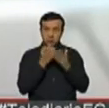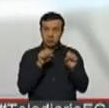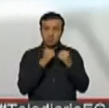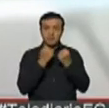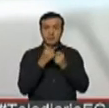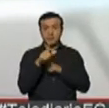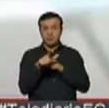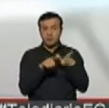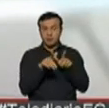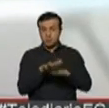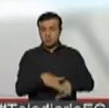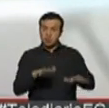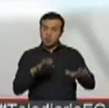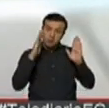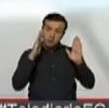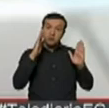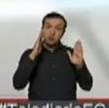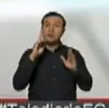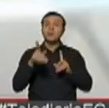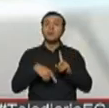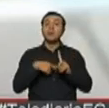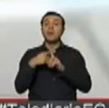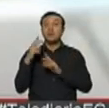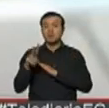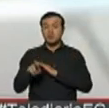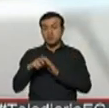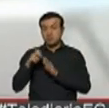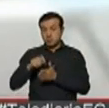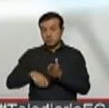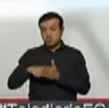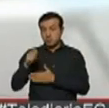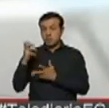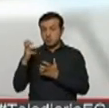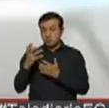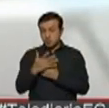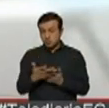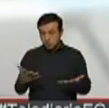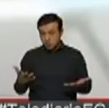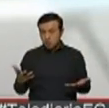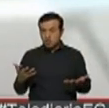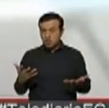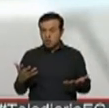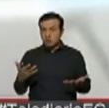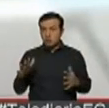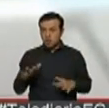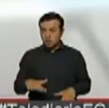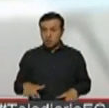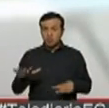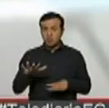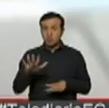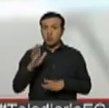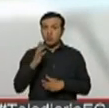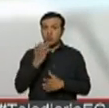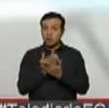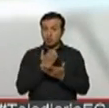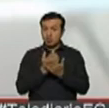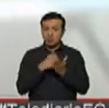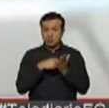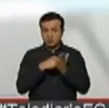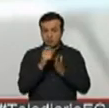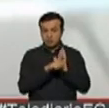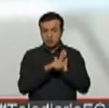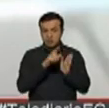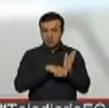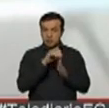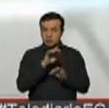social en estos espacios. Y detrás de eso, la minería legal es lo que buscamos para controlar contrarrestar estos espacios. Cuando la economía lícita se apodera